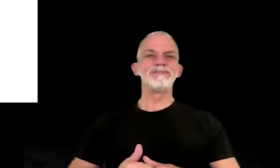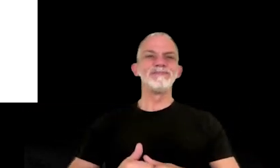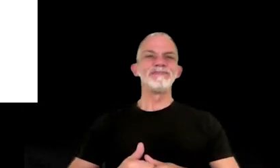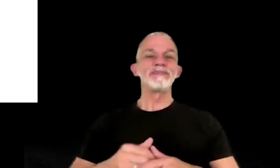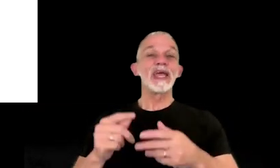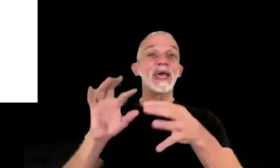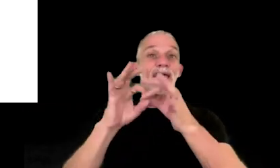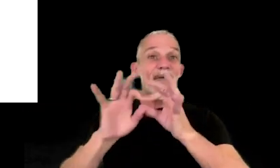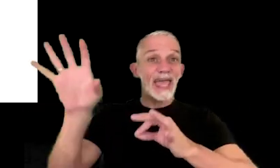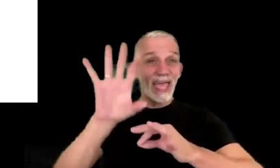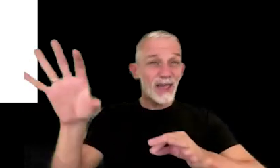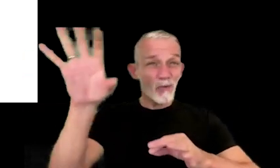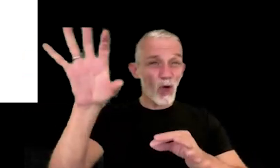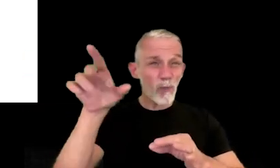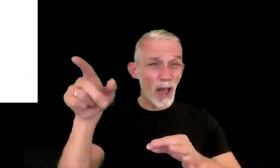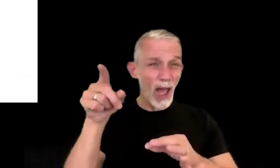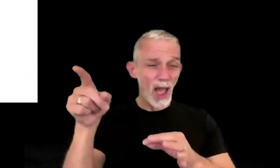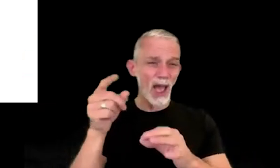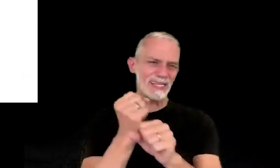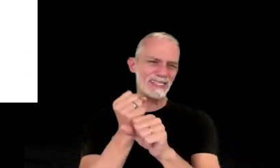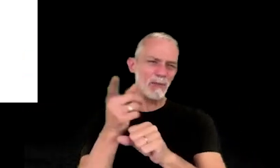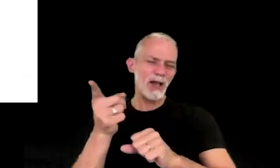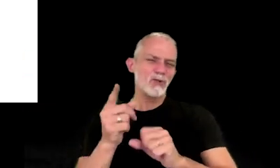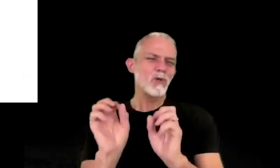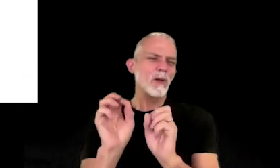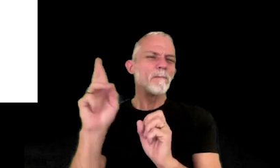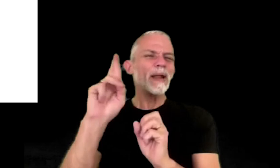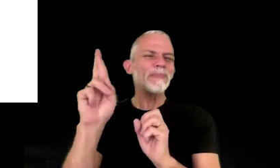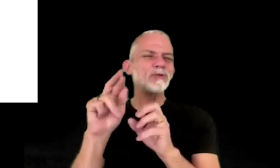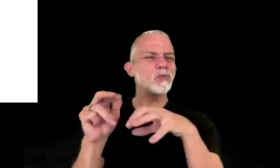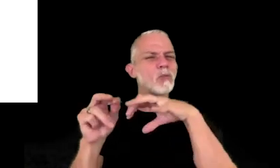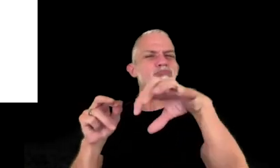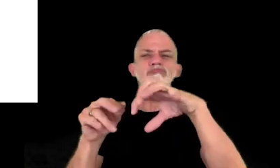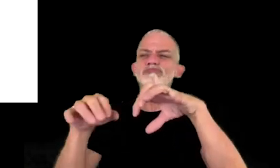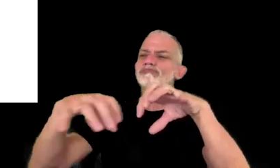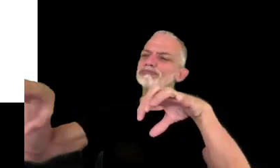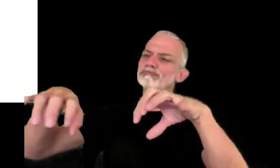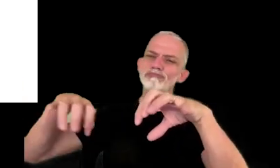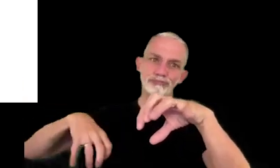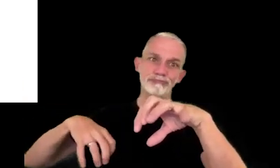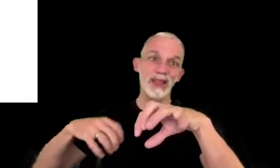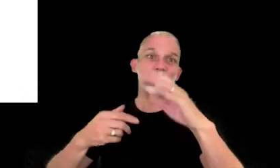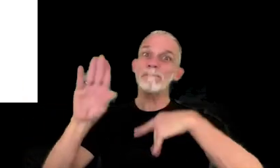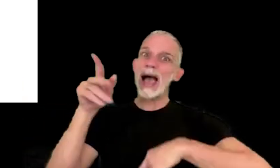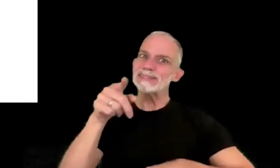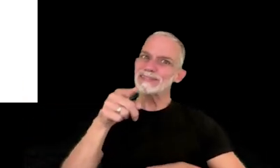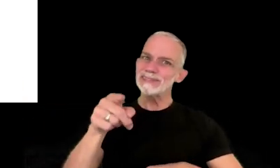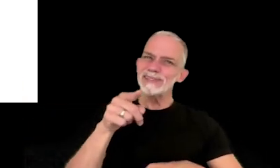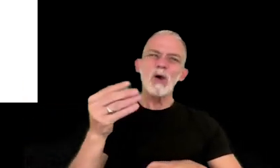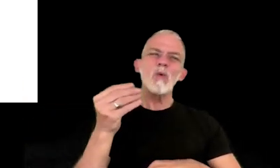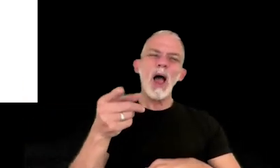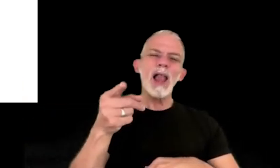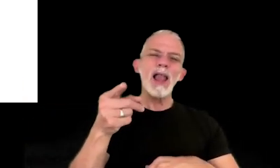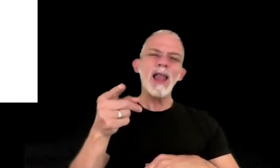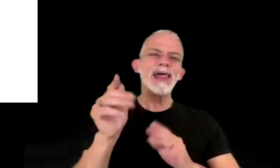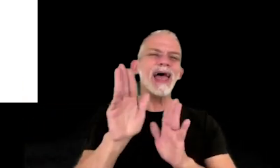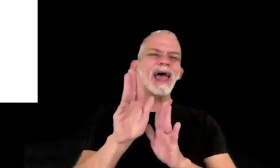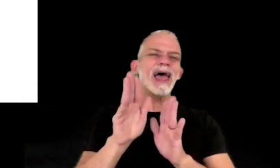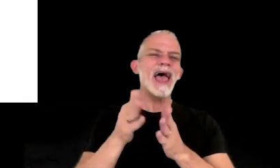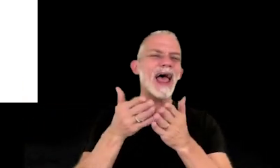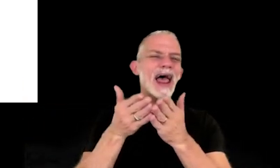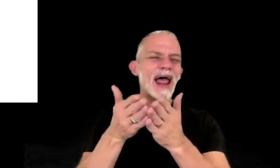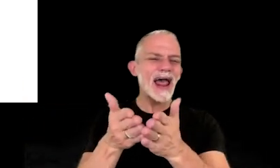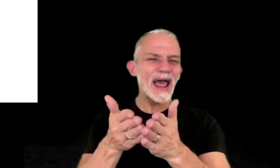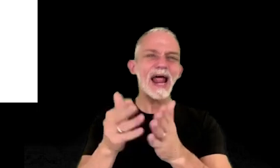Europea está trabajando en permisos de emisión por sectores, entonces uno de los que más trascendencia tiene es el de la aviación.